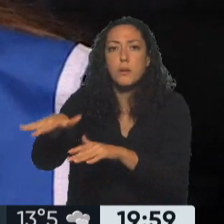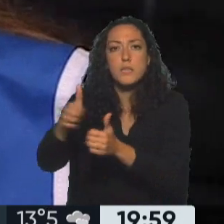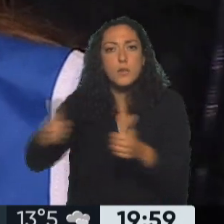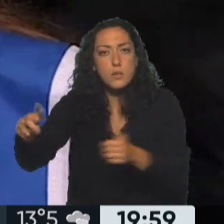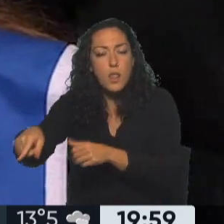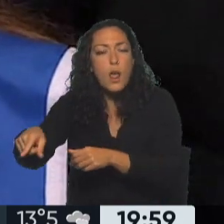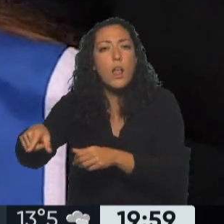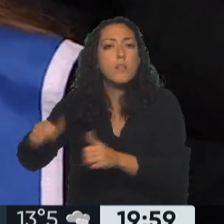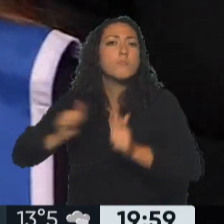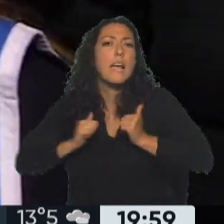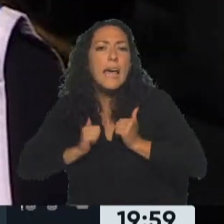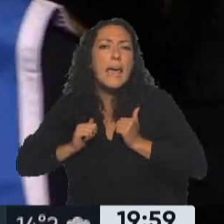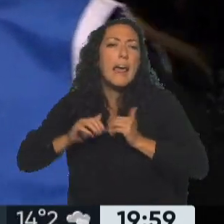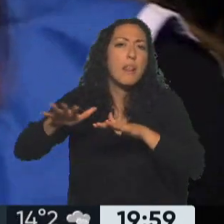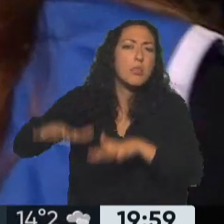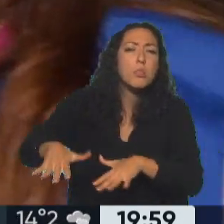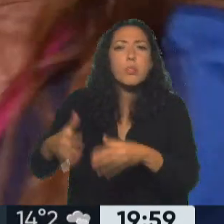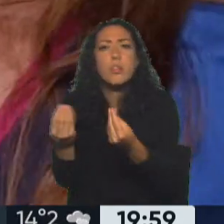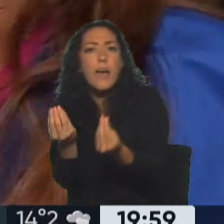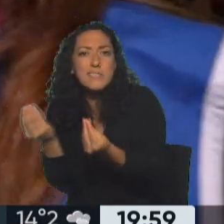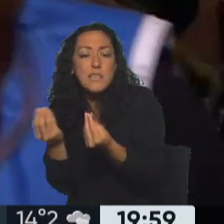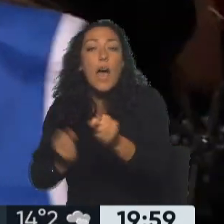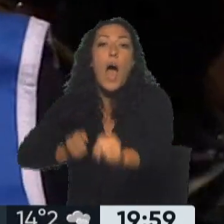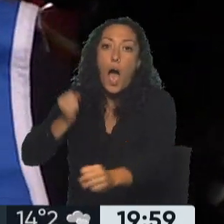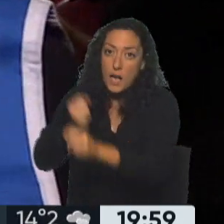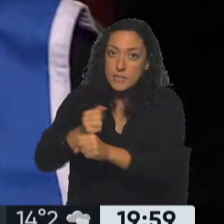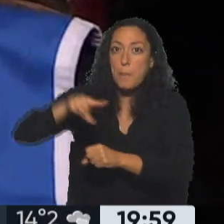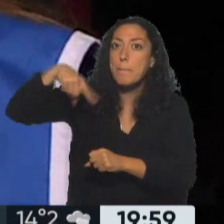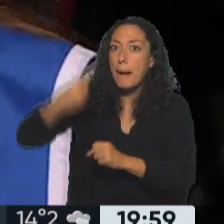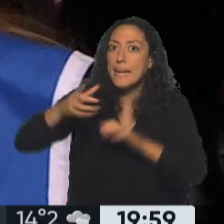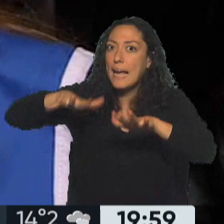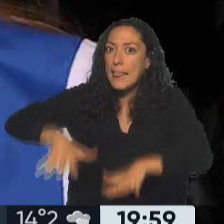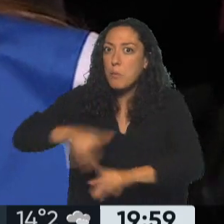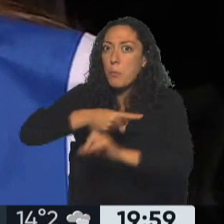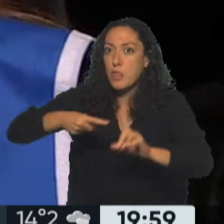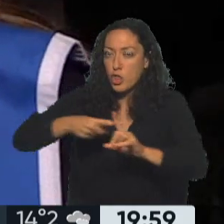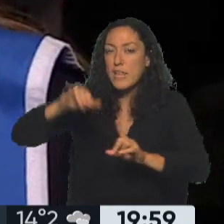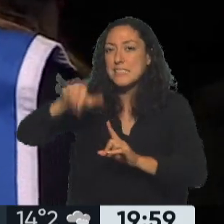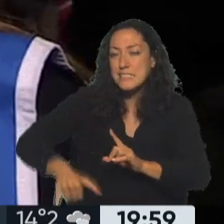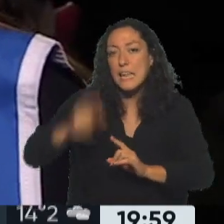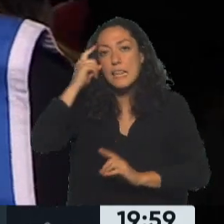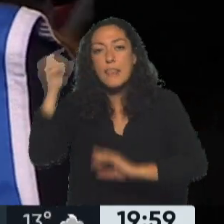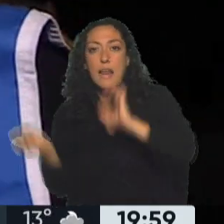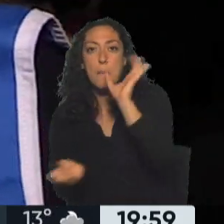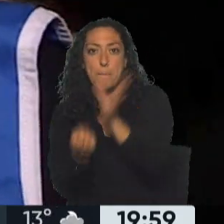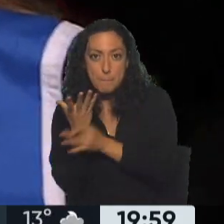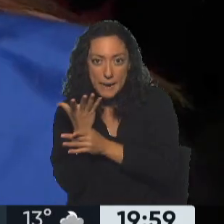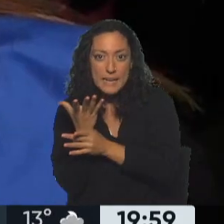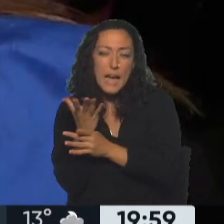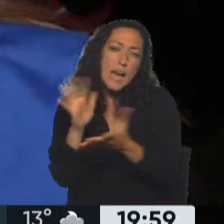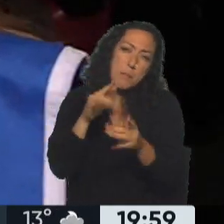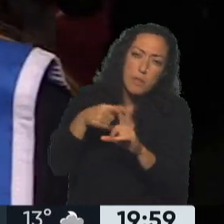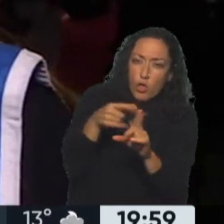hacer una vigilia? Sí, vamos a hacer una vigilia hasta mañana al mediodía, a las 10 de la mañana, bueno, al